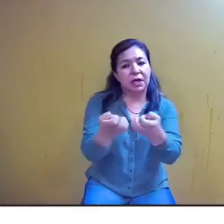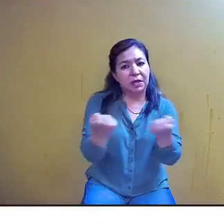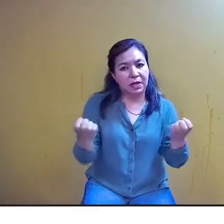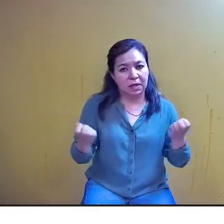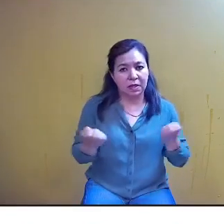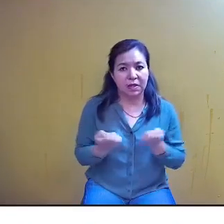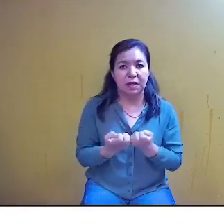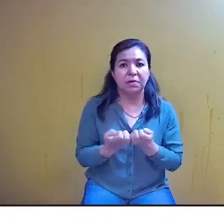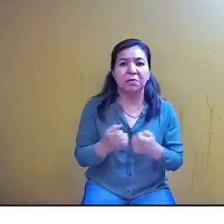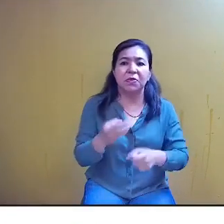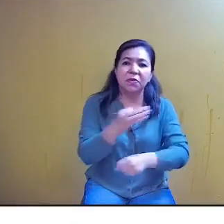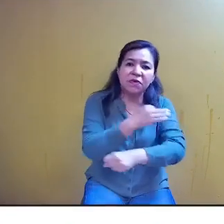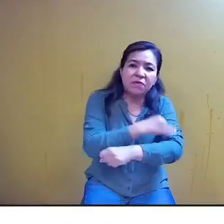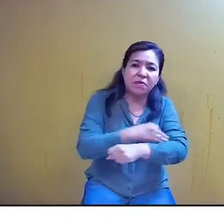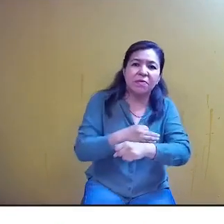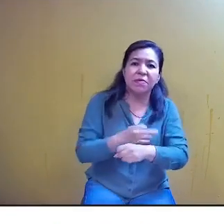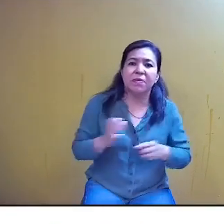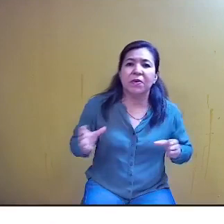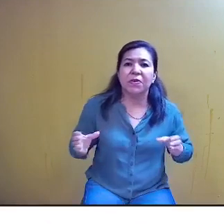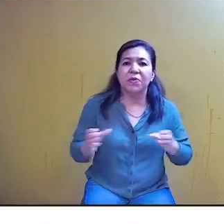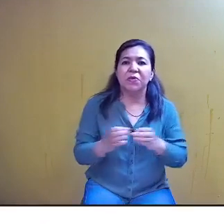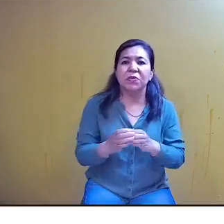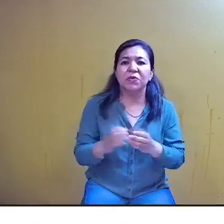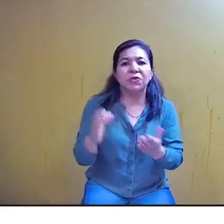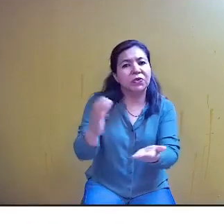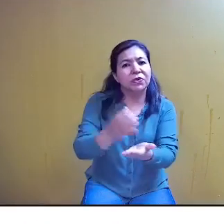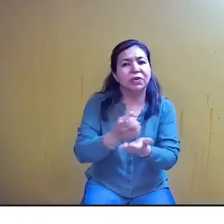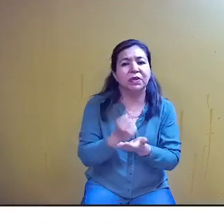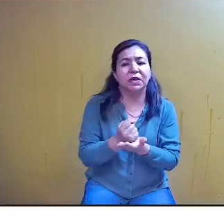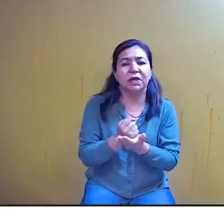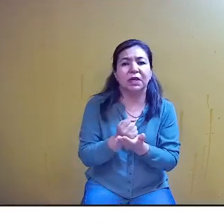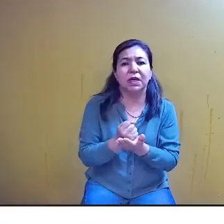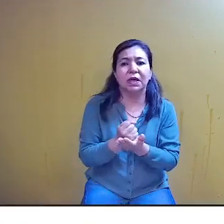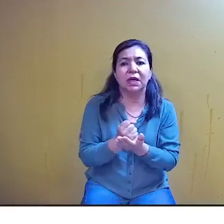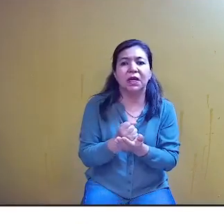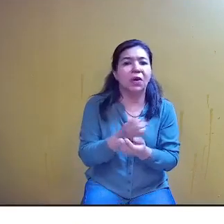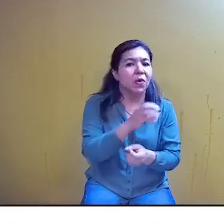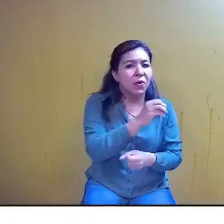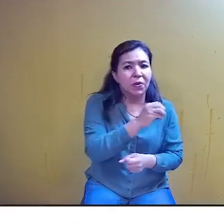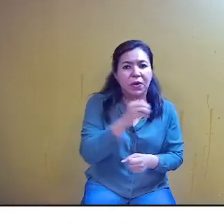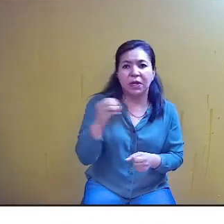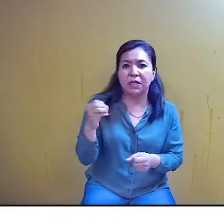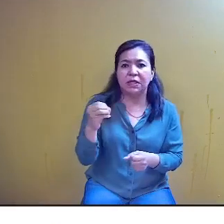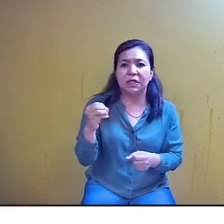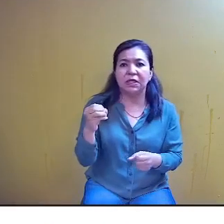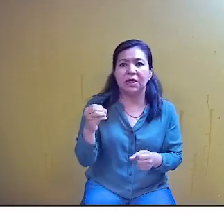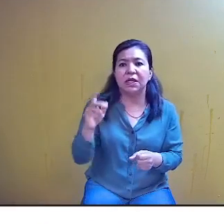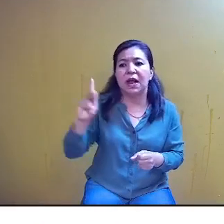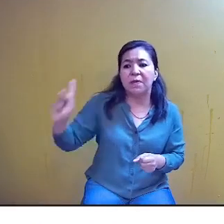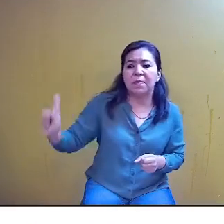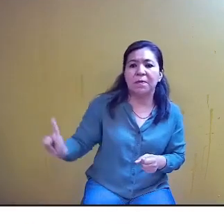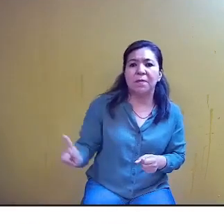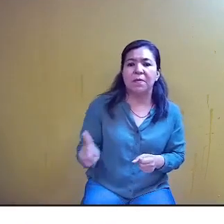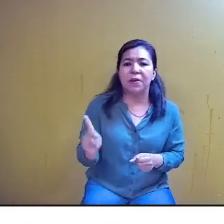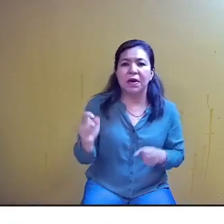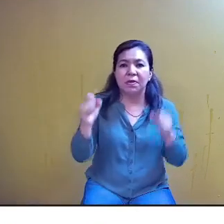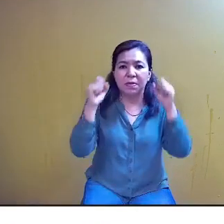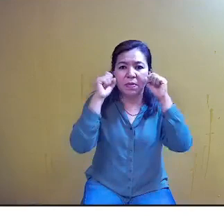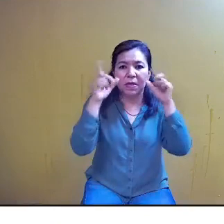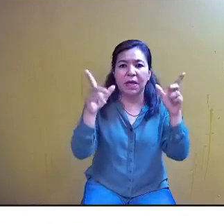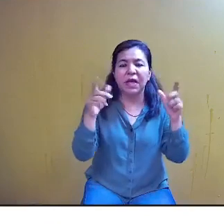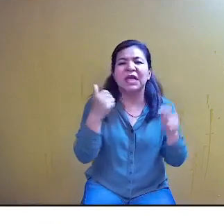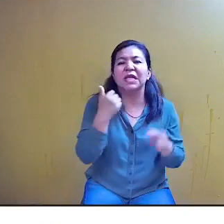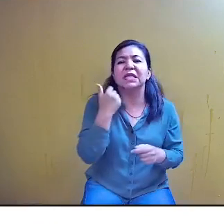de Dios y juntos lo vamos a lograr. Nos estamos organizando, el pueblo ya despertó y sabe perfectamente lo que